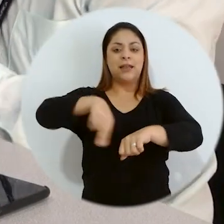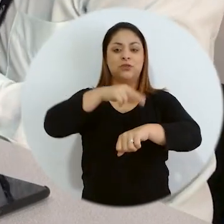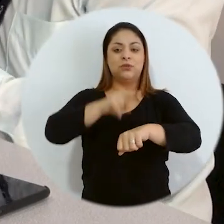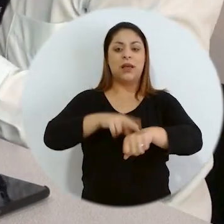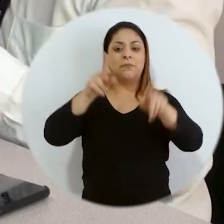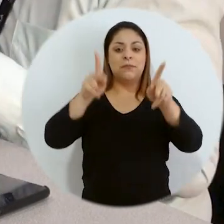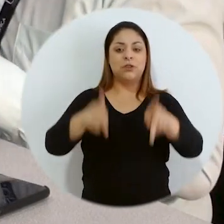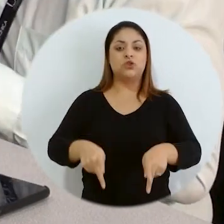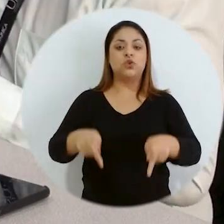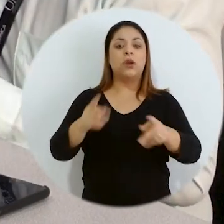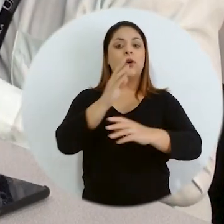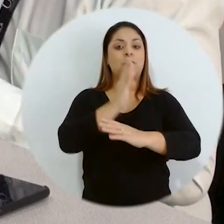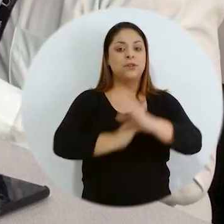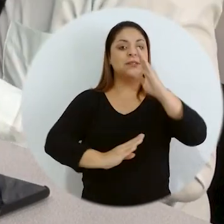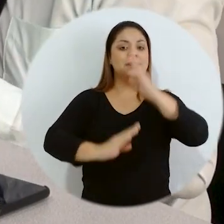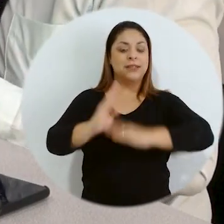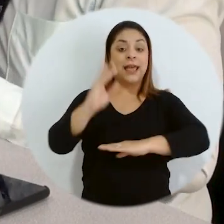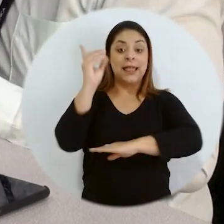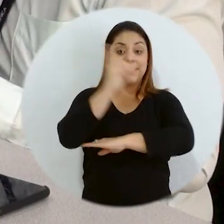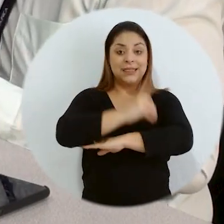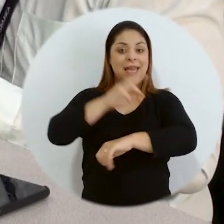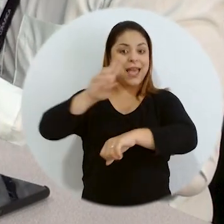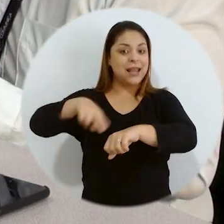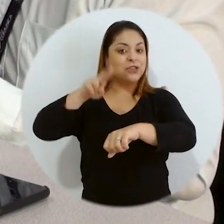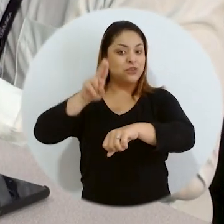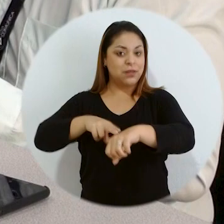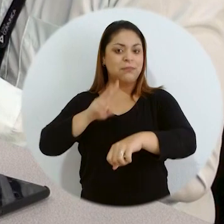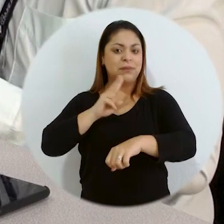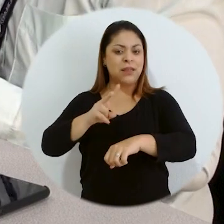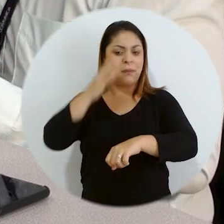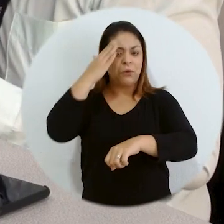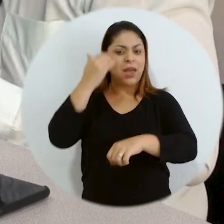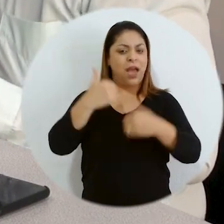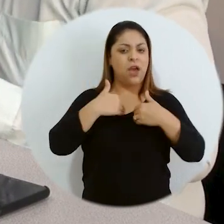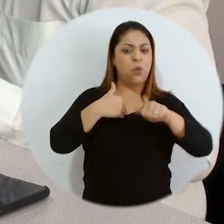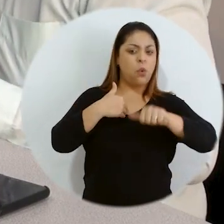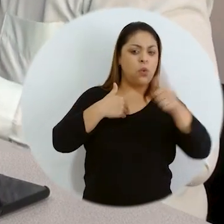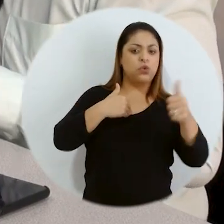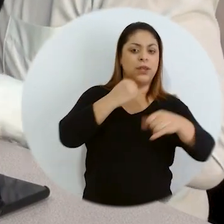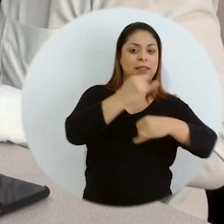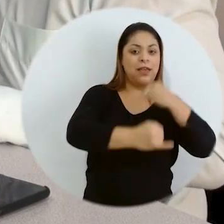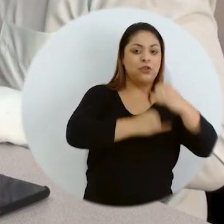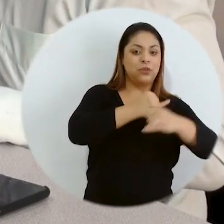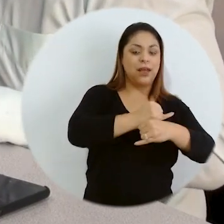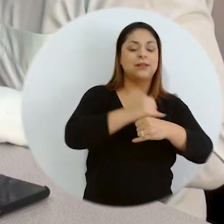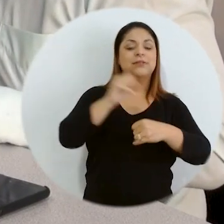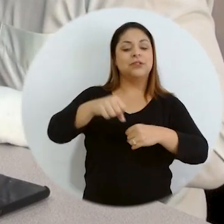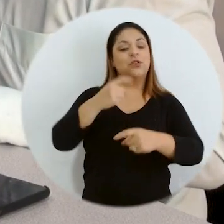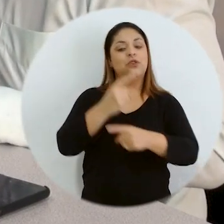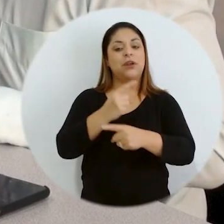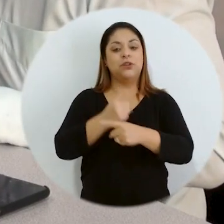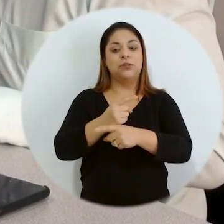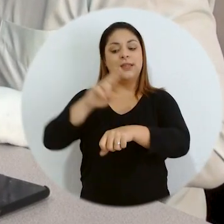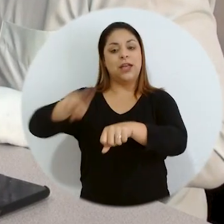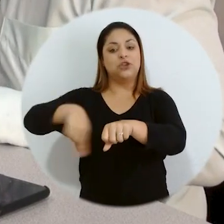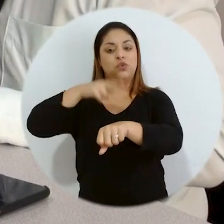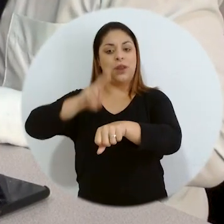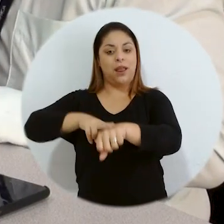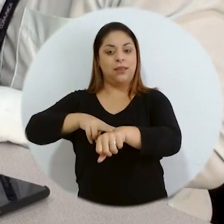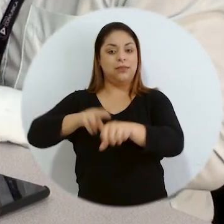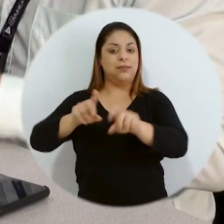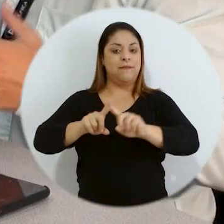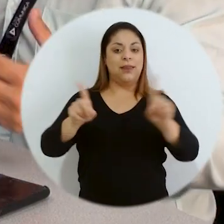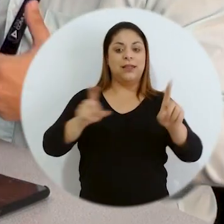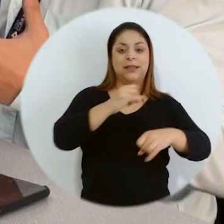Día Nacional de la Persona con Discapacidad, Día Nacional, porque me parece que hay un día también mundial, ¿verdad? Internacional, sí.